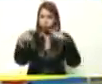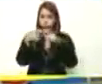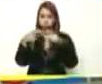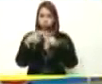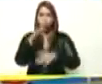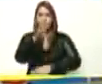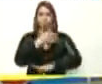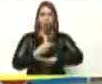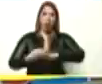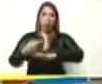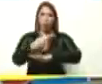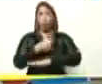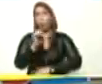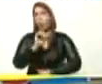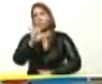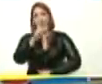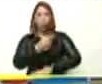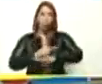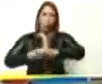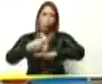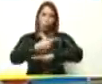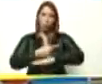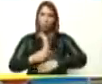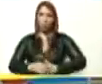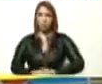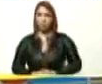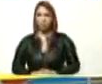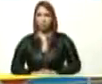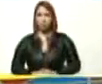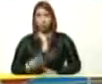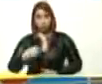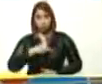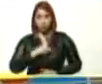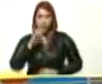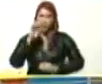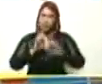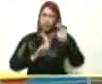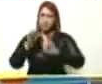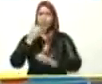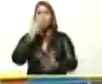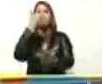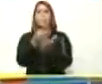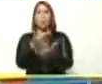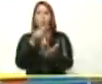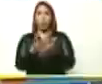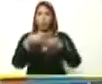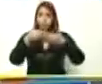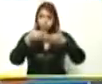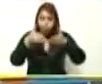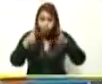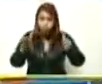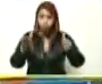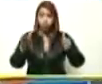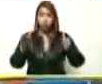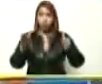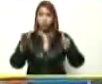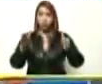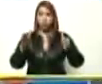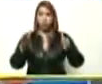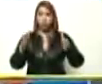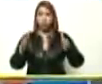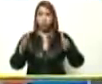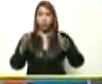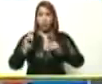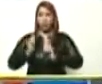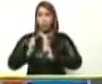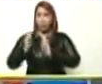cuatro horas, cinco horas, y estamos evaluando, las propuestas, está abierta, he encargado,